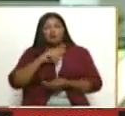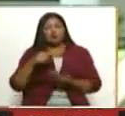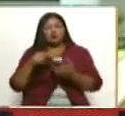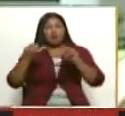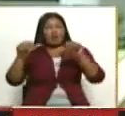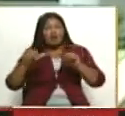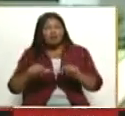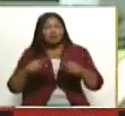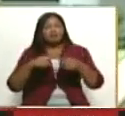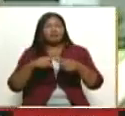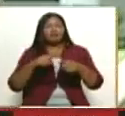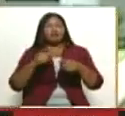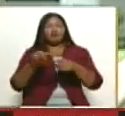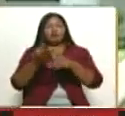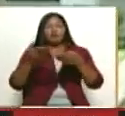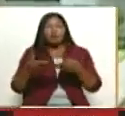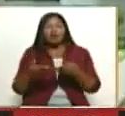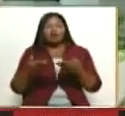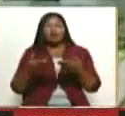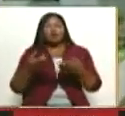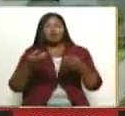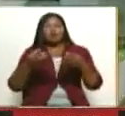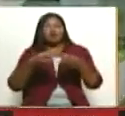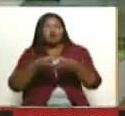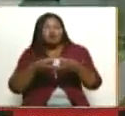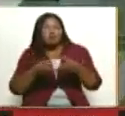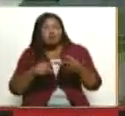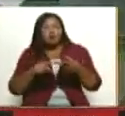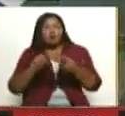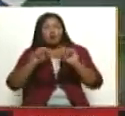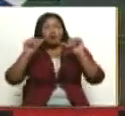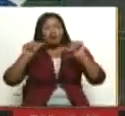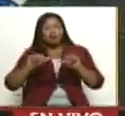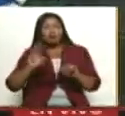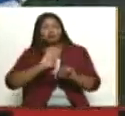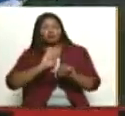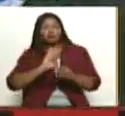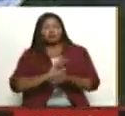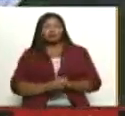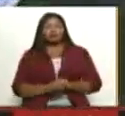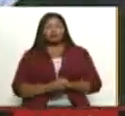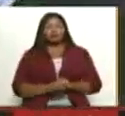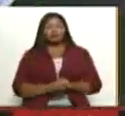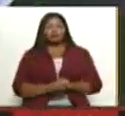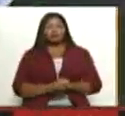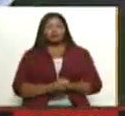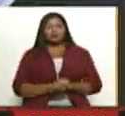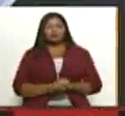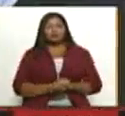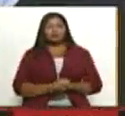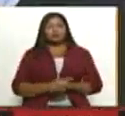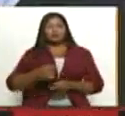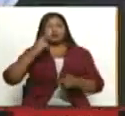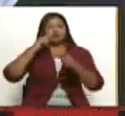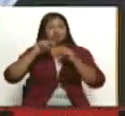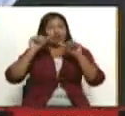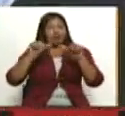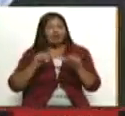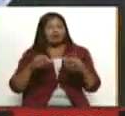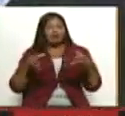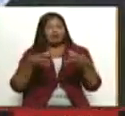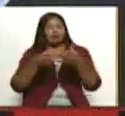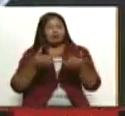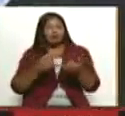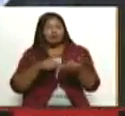de gobierno o de grupo o de nuestras agendas personales, incluso más allá de nuestras agendas de mesa.